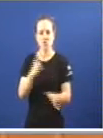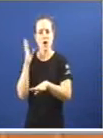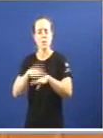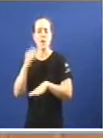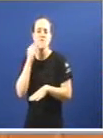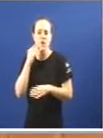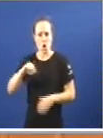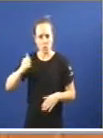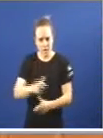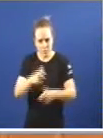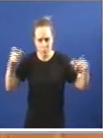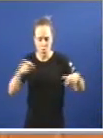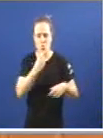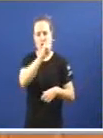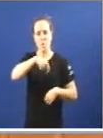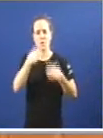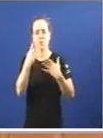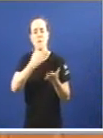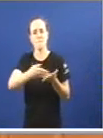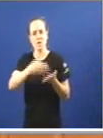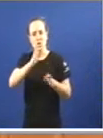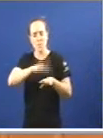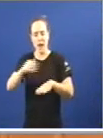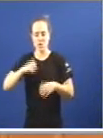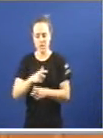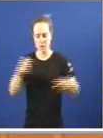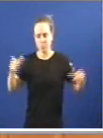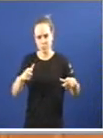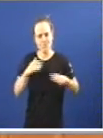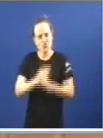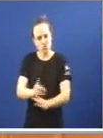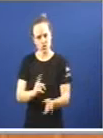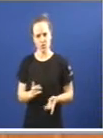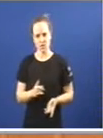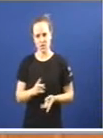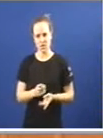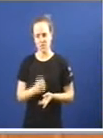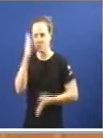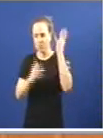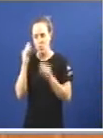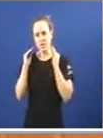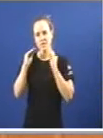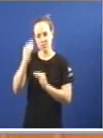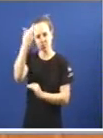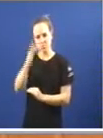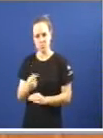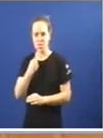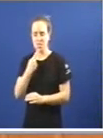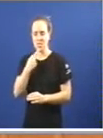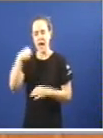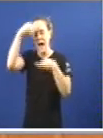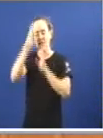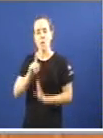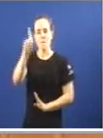1,9 millones de euros non chegan para ampliar hospital unas cuantas más que siguen condenado a atención primaria o se ven a